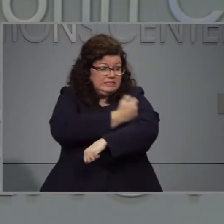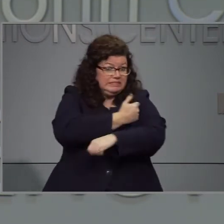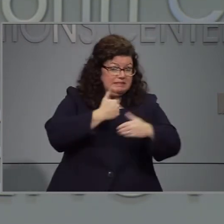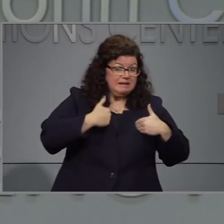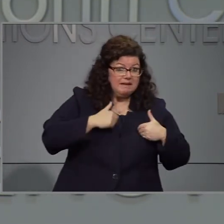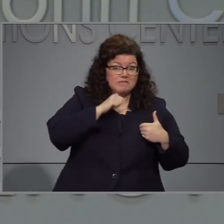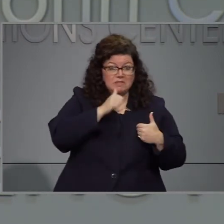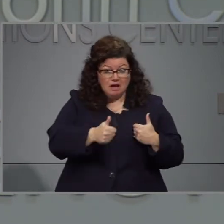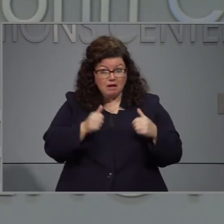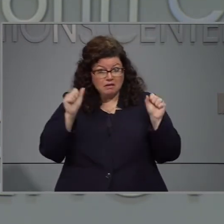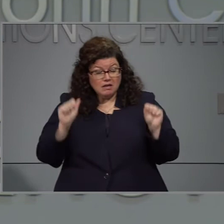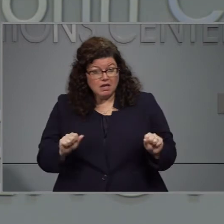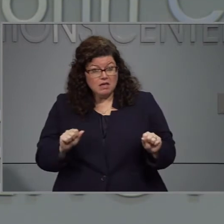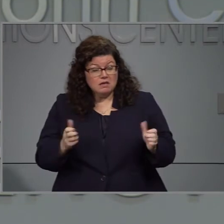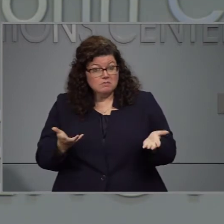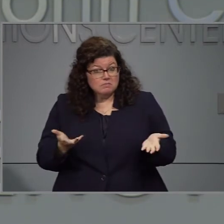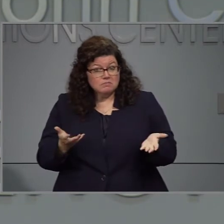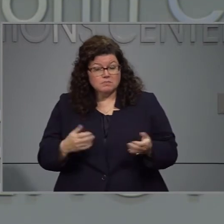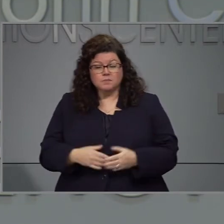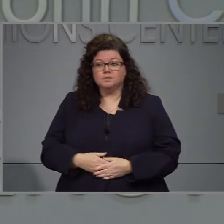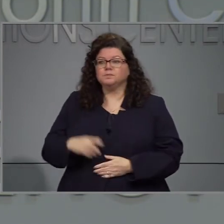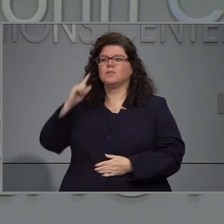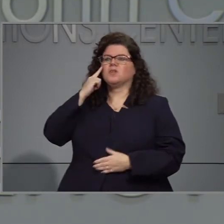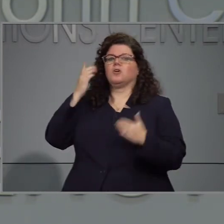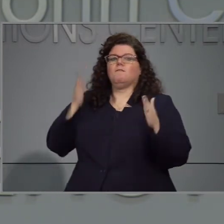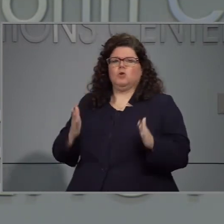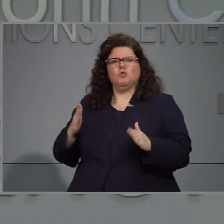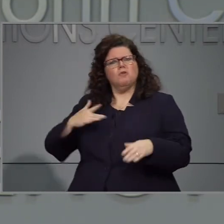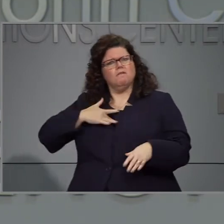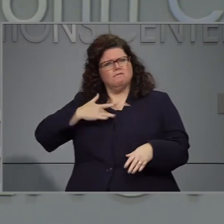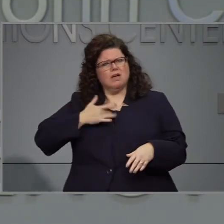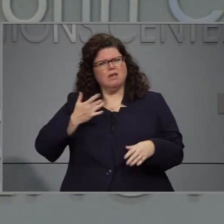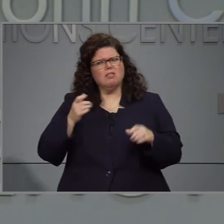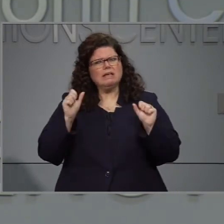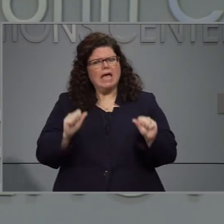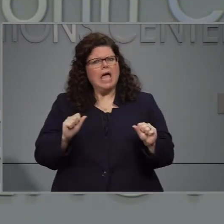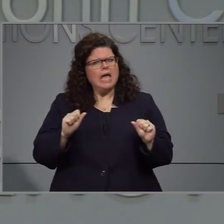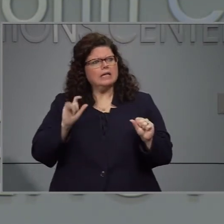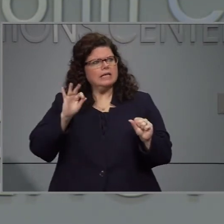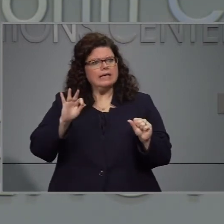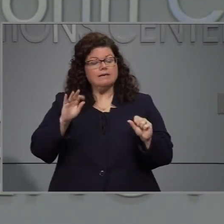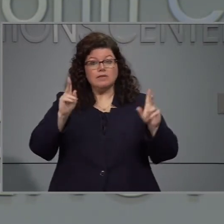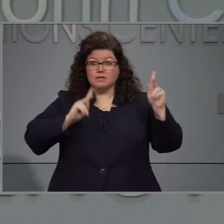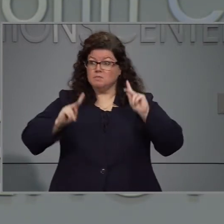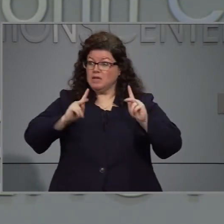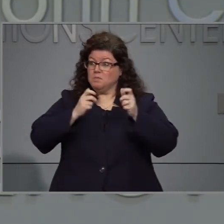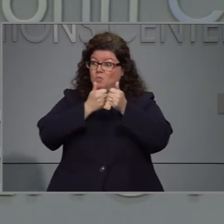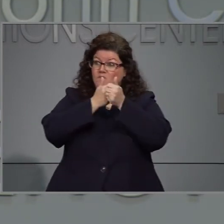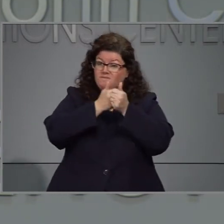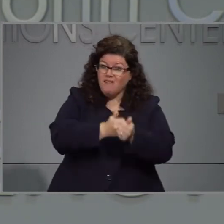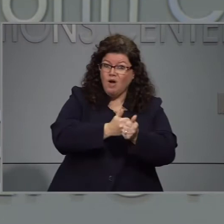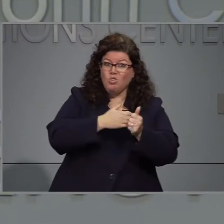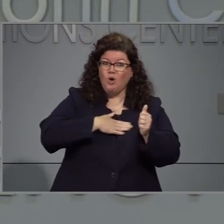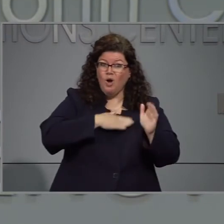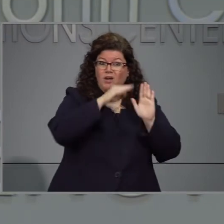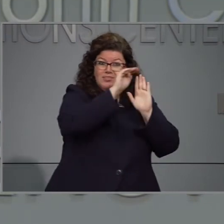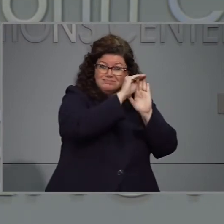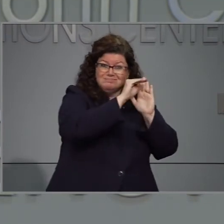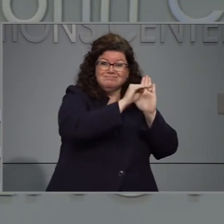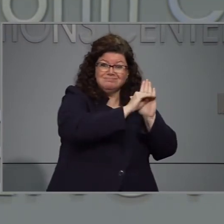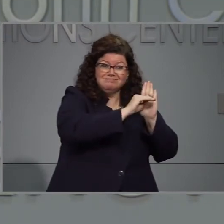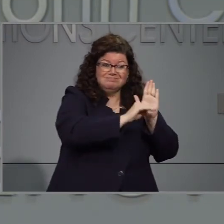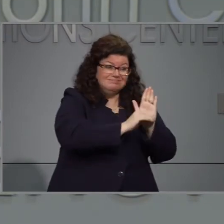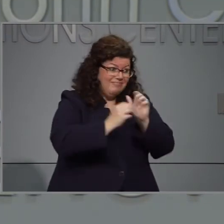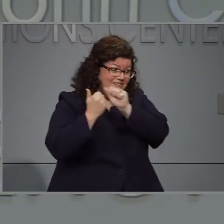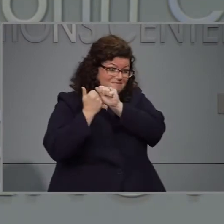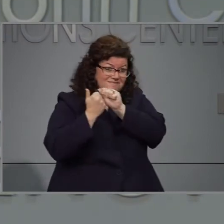Respuesta, espero, porque hay maneras de controlar la transmisión del virus. Si las personas hacen las